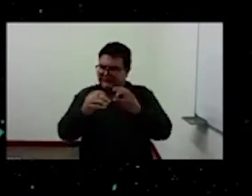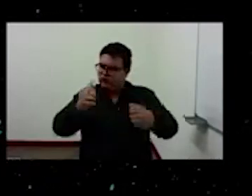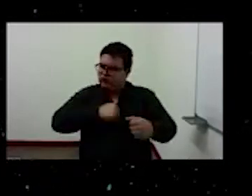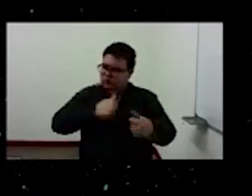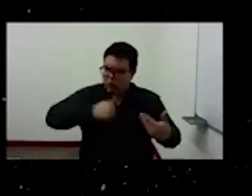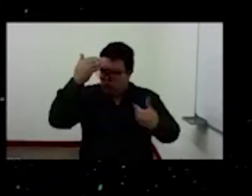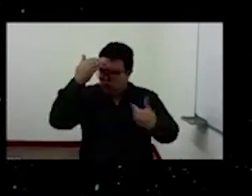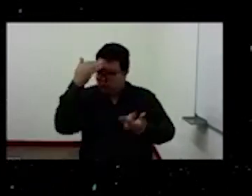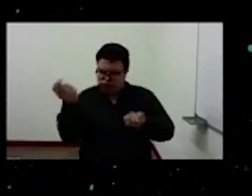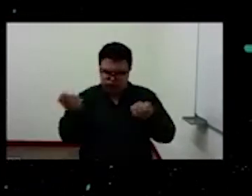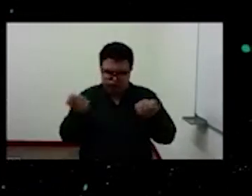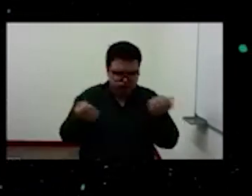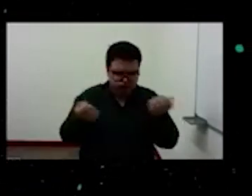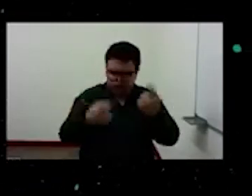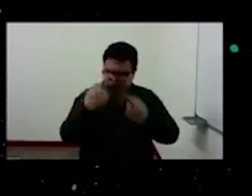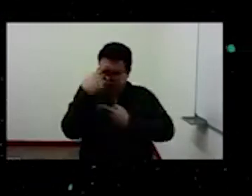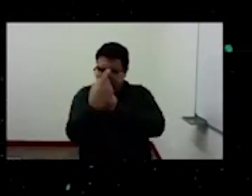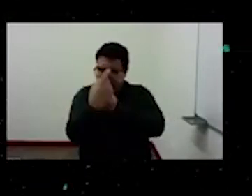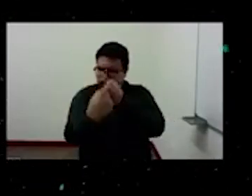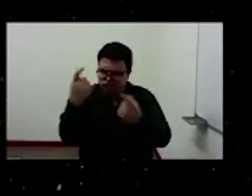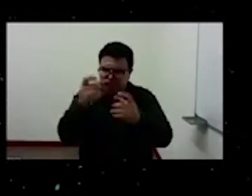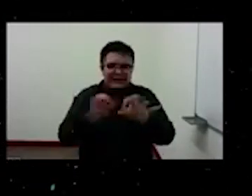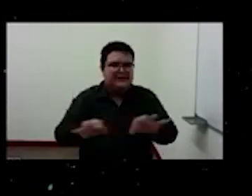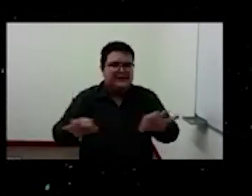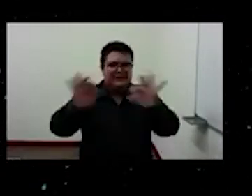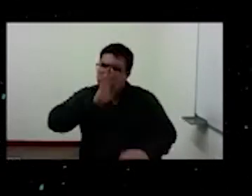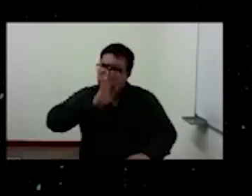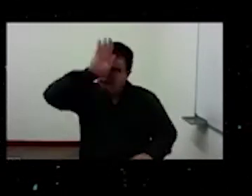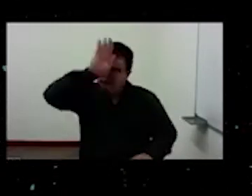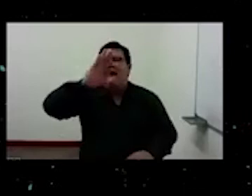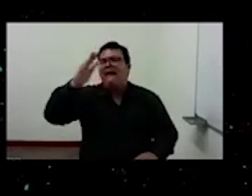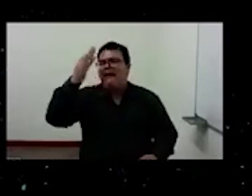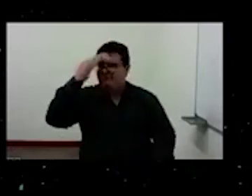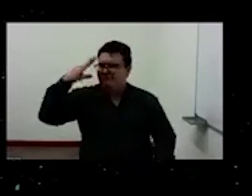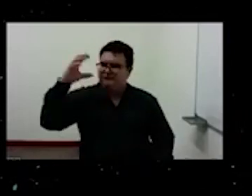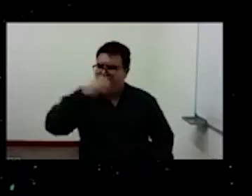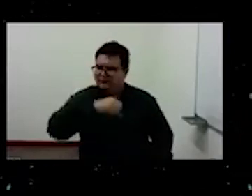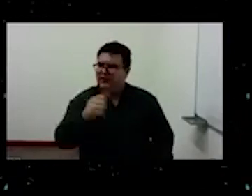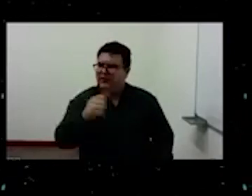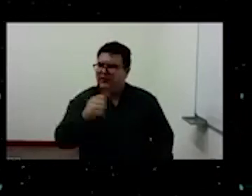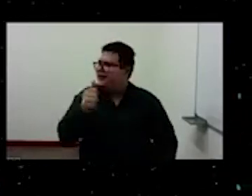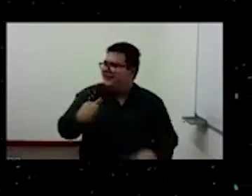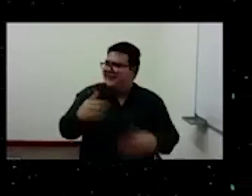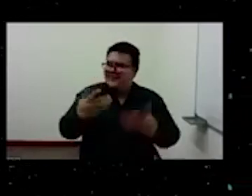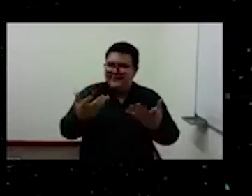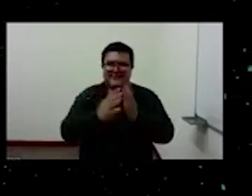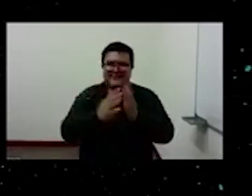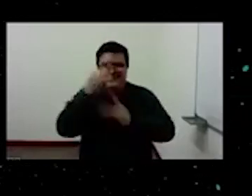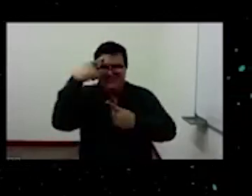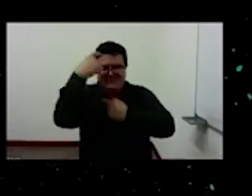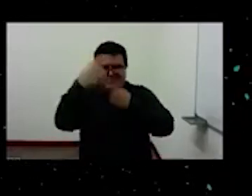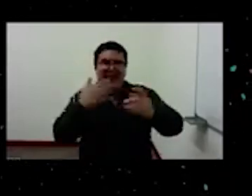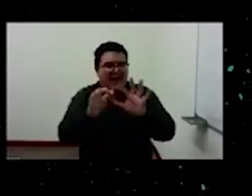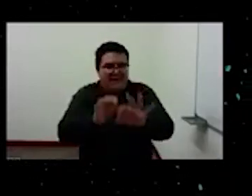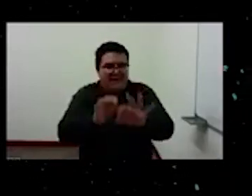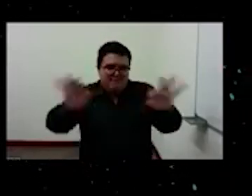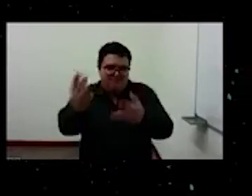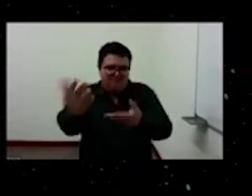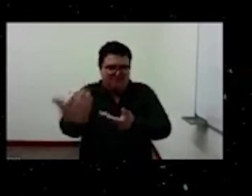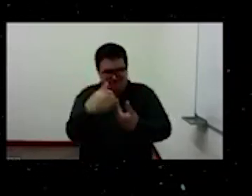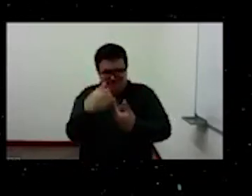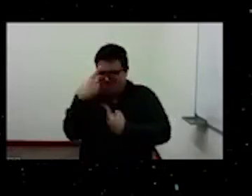modelo, es ritual y dionisíaco, haciéndose en solitario en un eterno retorno al origen.